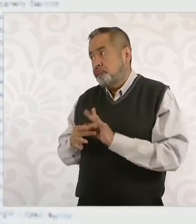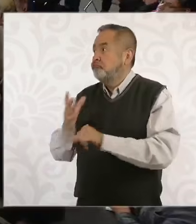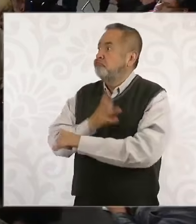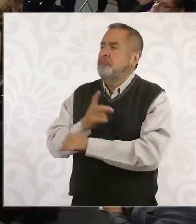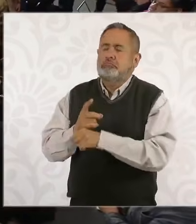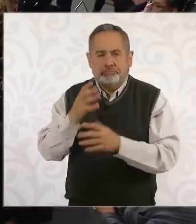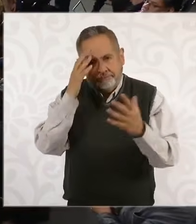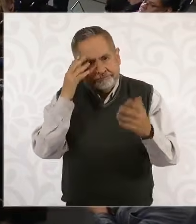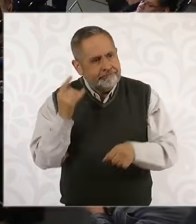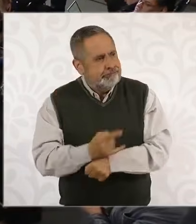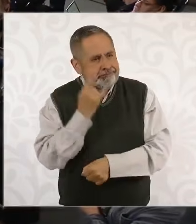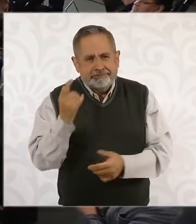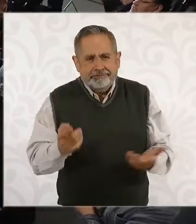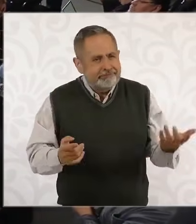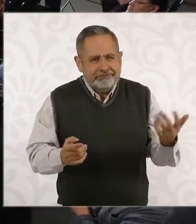Seguramente.